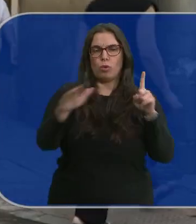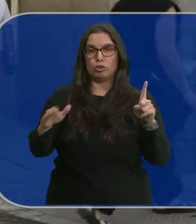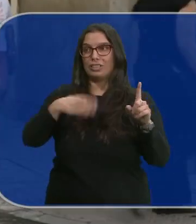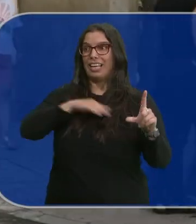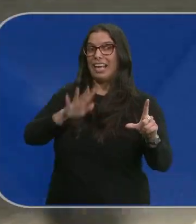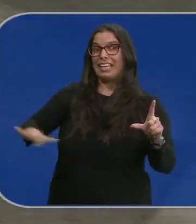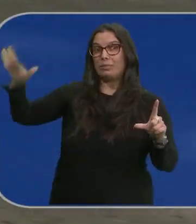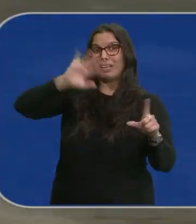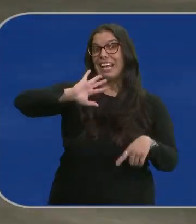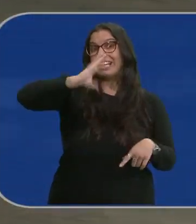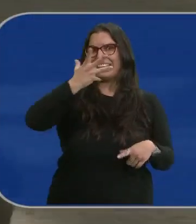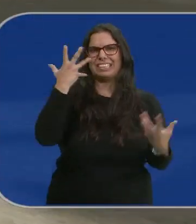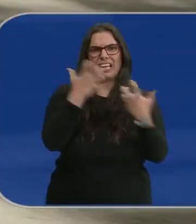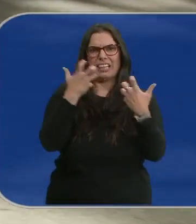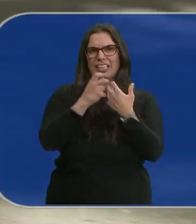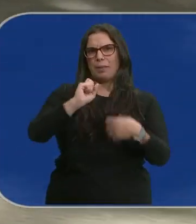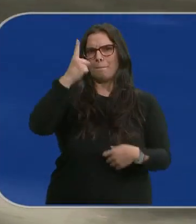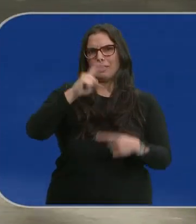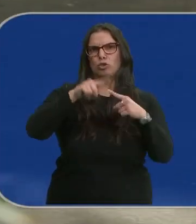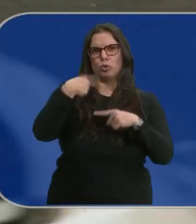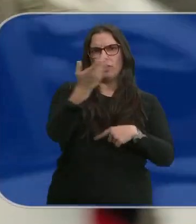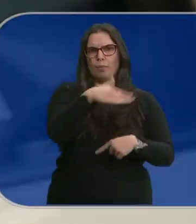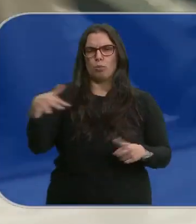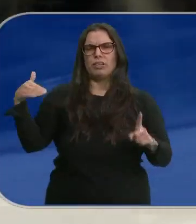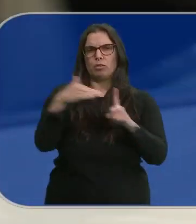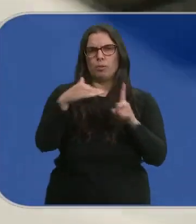España con más siniestros de estas características.